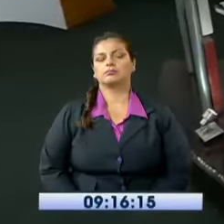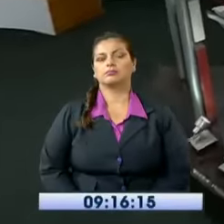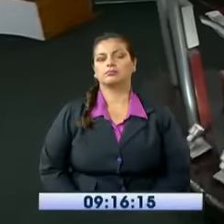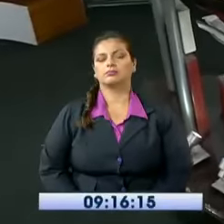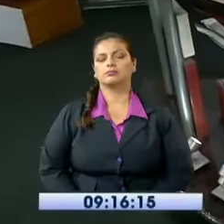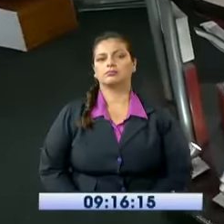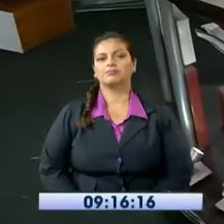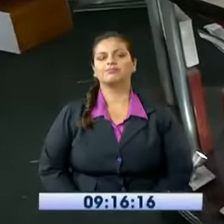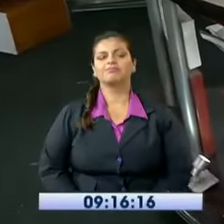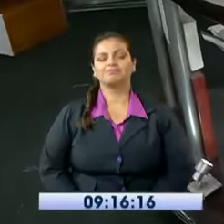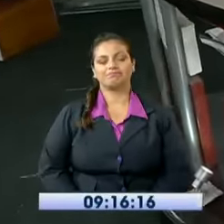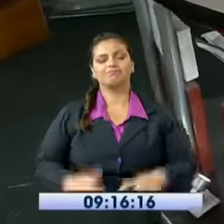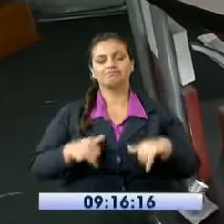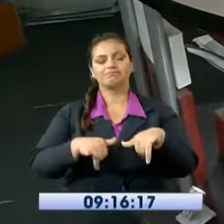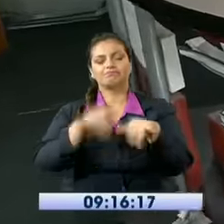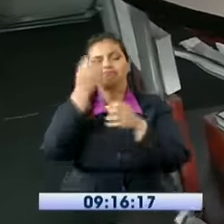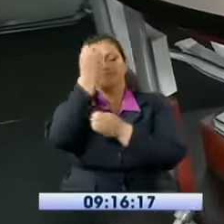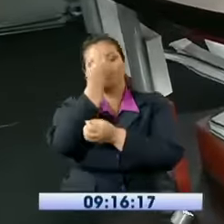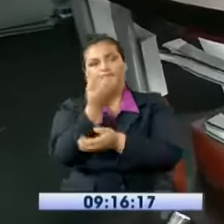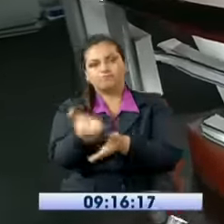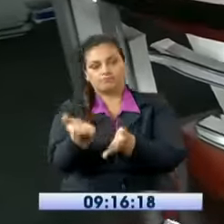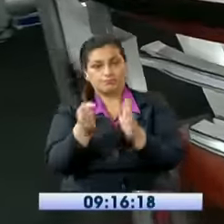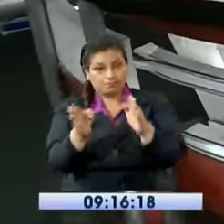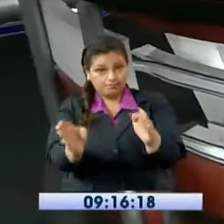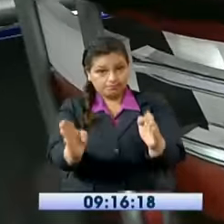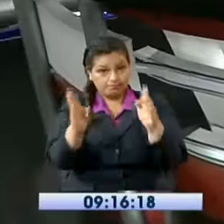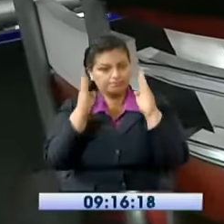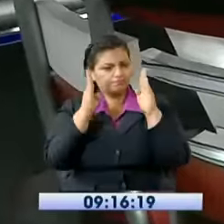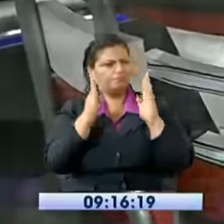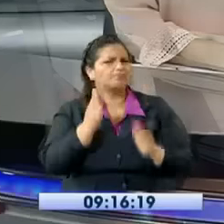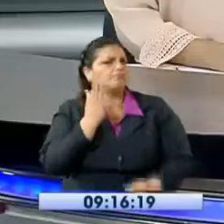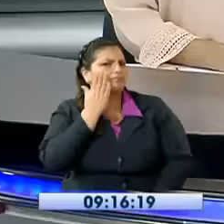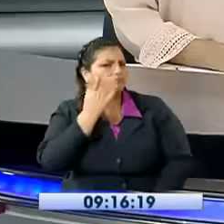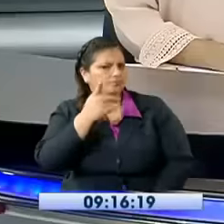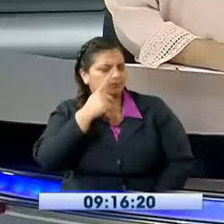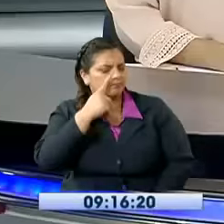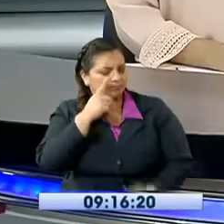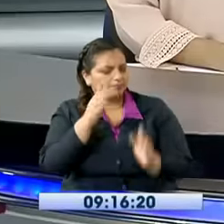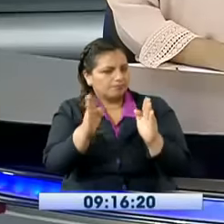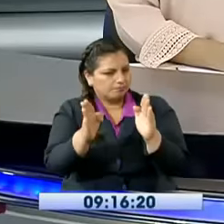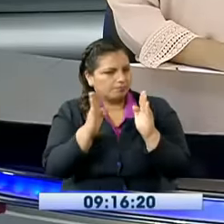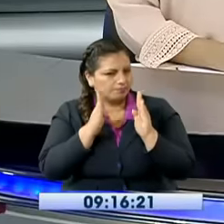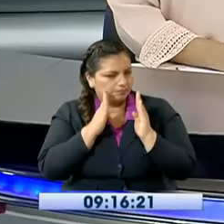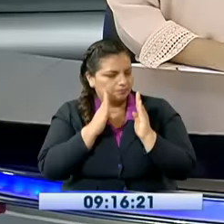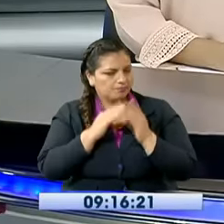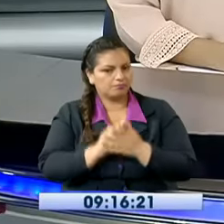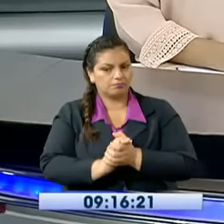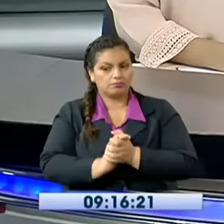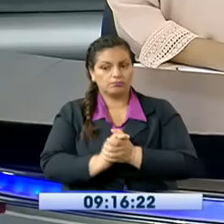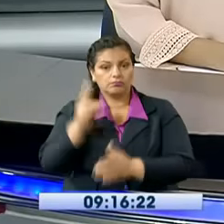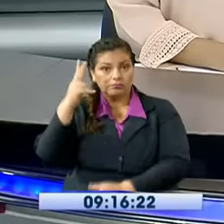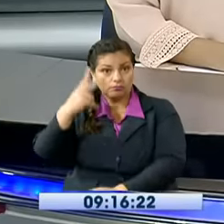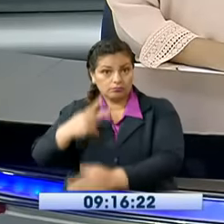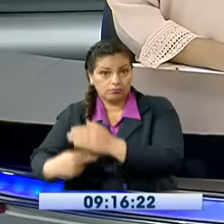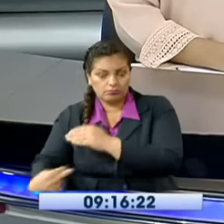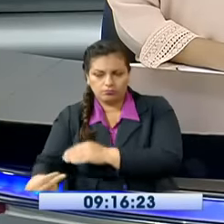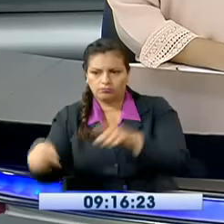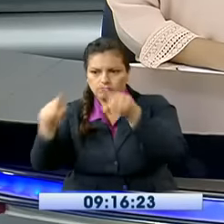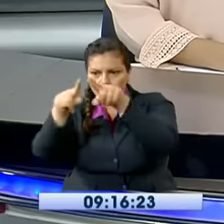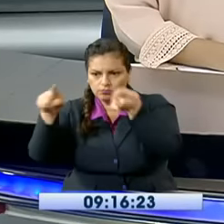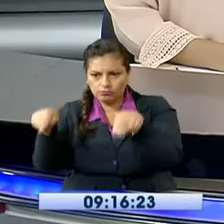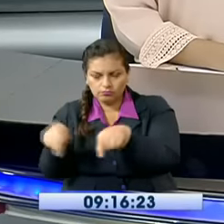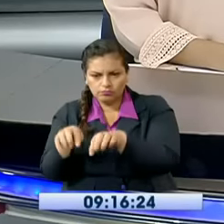Bueno, estamos de regreso para continuar con la información. Mucha atención, padres de familia, mucha atención. Si a ustedes les preocupa el uso que